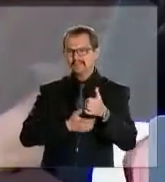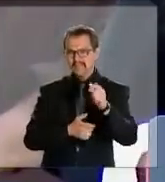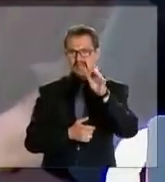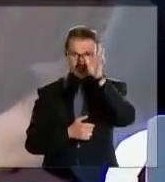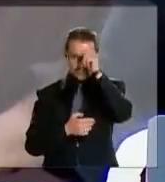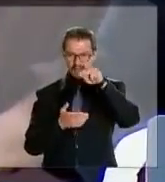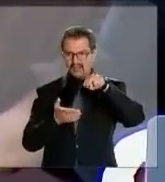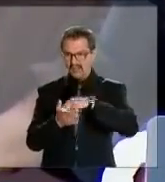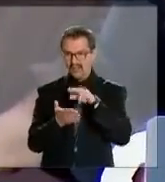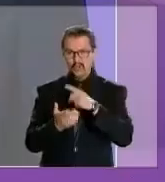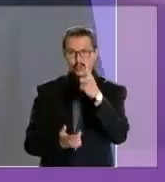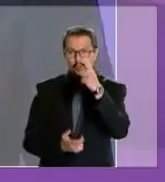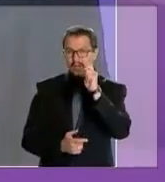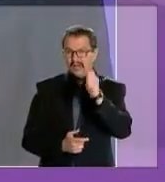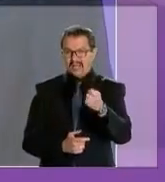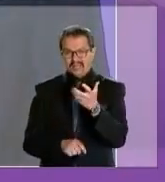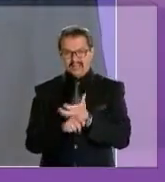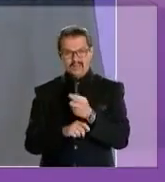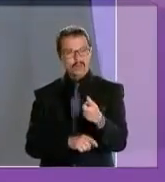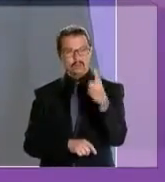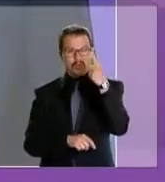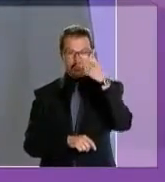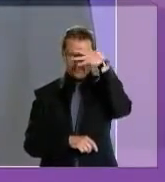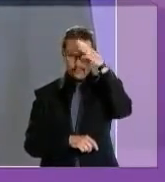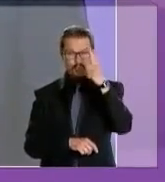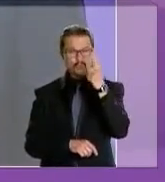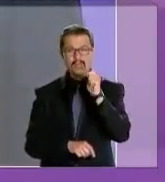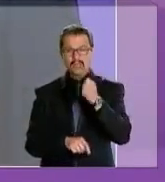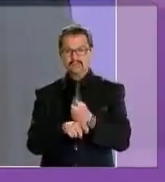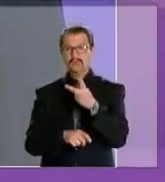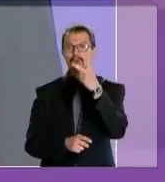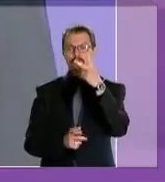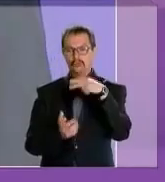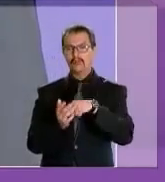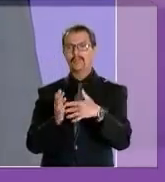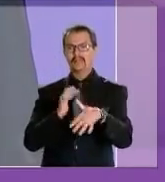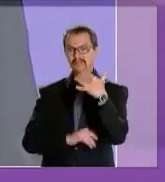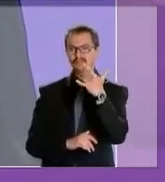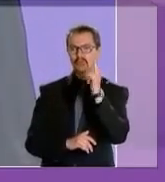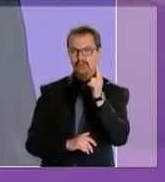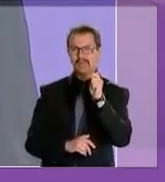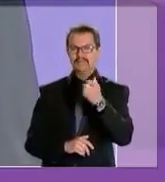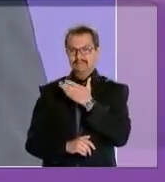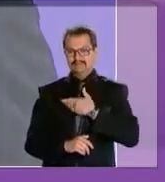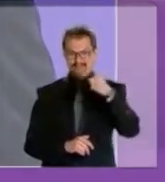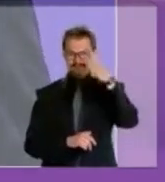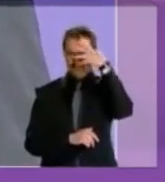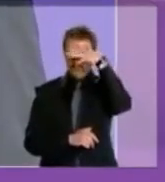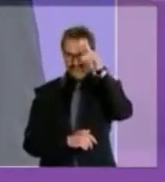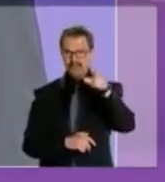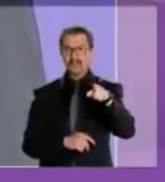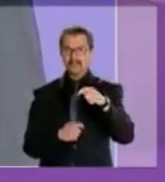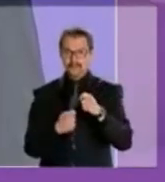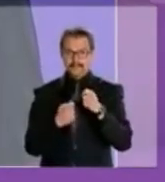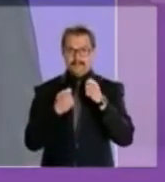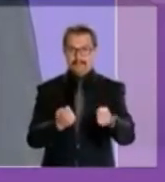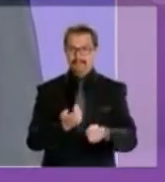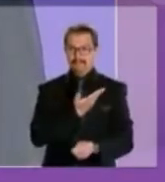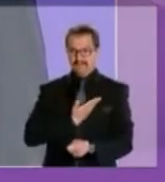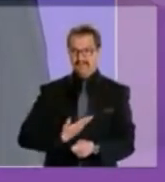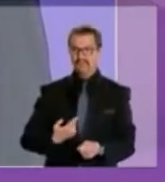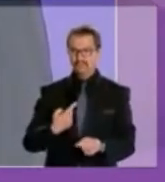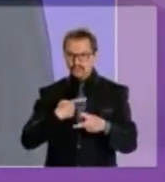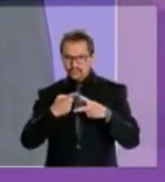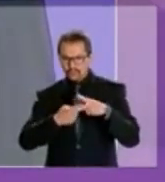en junio de 2015 cuando donald trump anunció su candidatura a la presidencia le tomó 90 segundos los conte comenzar a